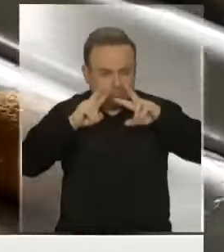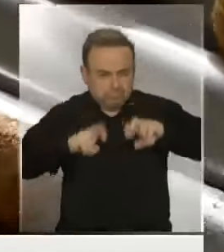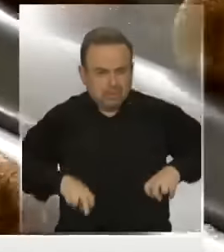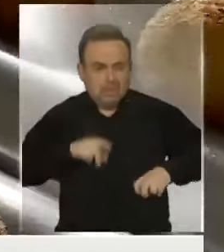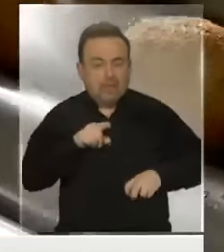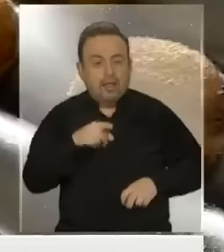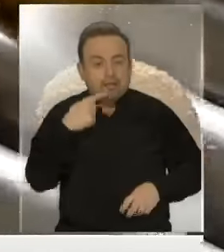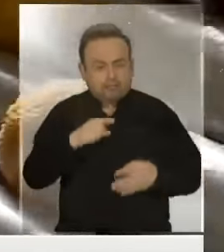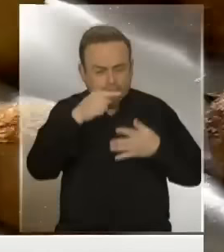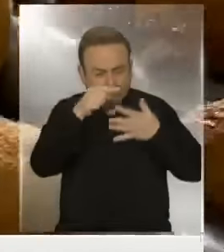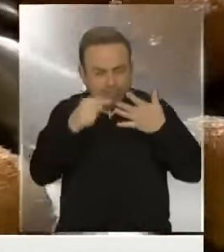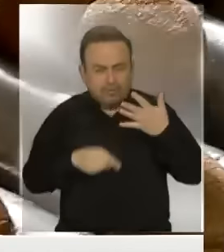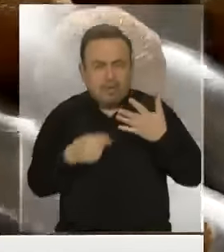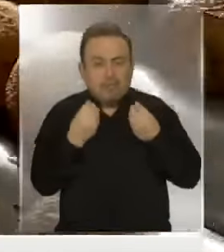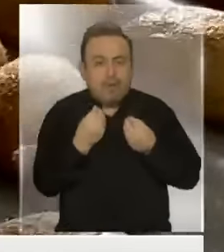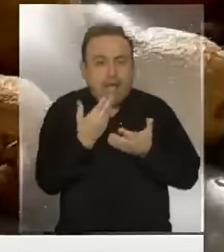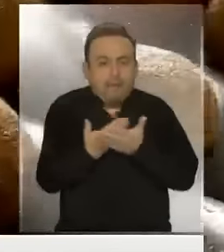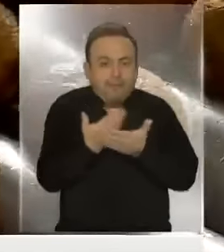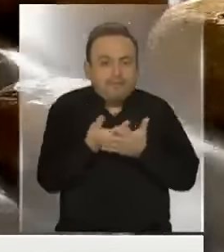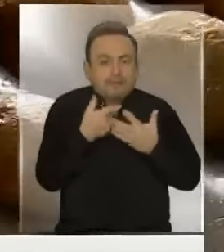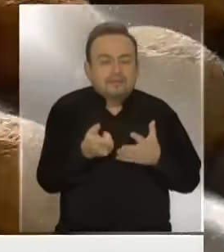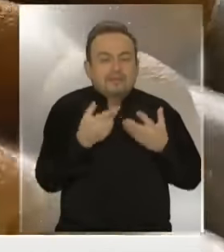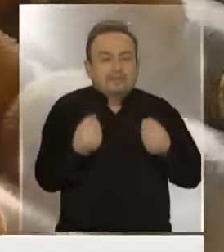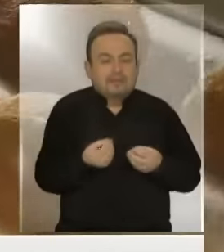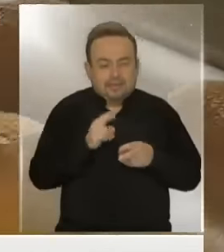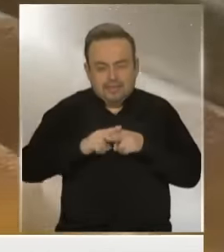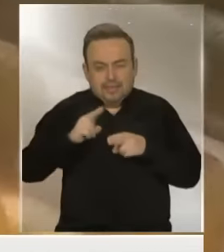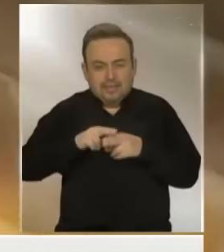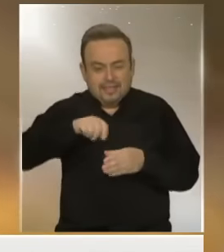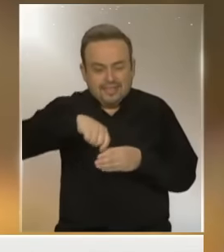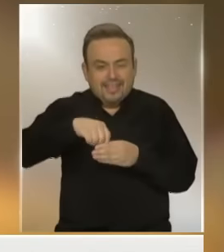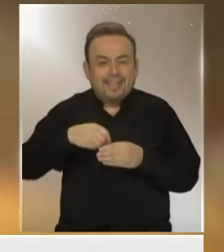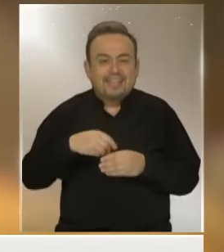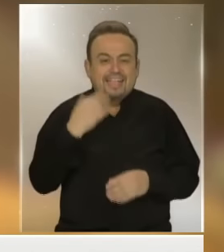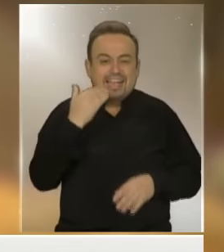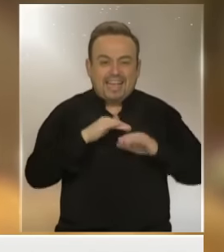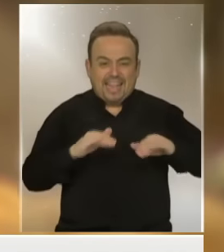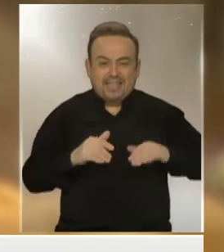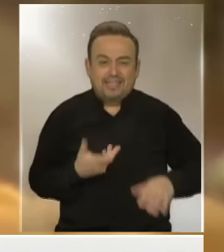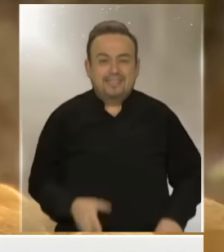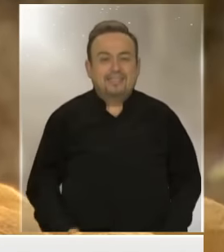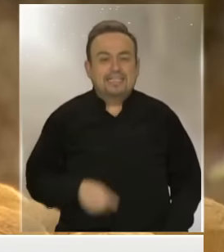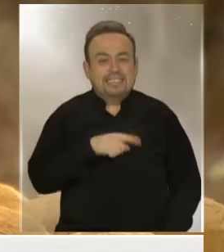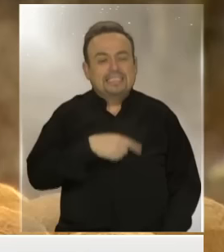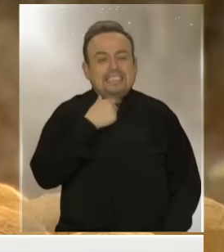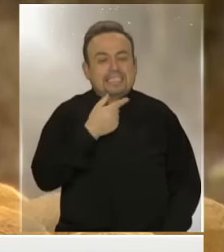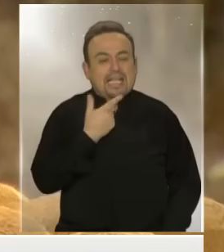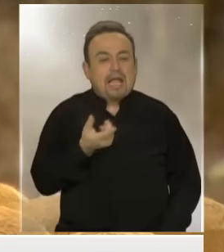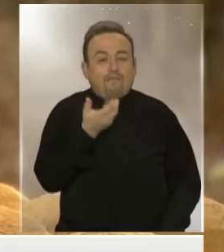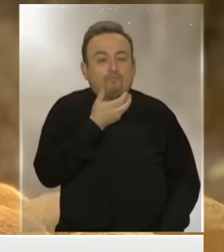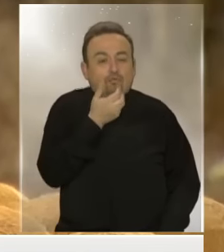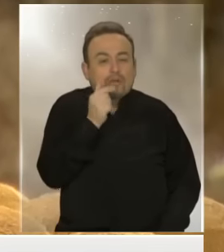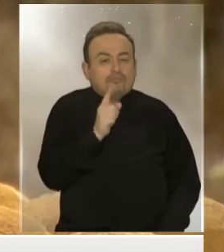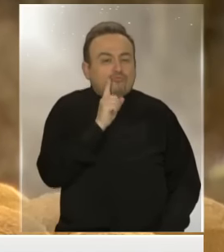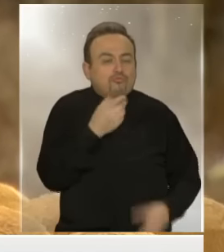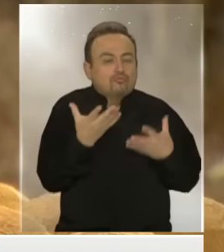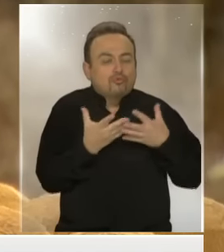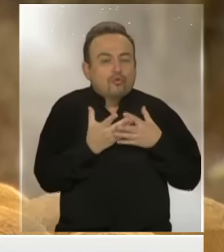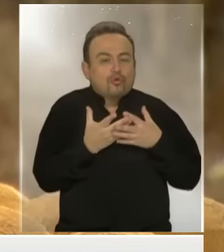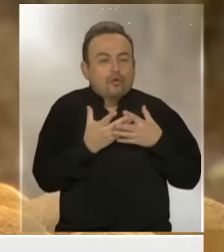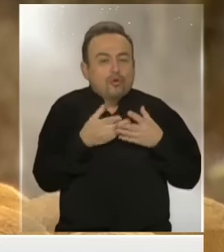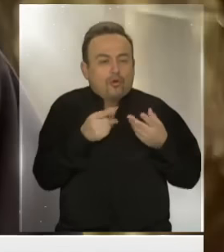las propiedades del kiwi para crear una compota para niños. Nosotros queríamos buscar una fruta que tuviera muy buenas